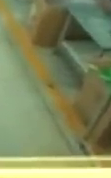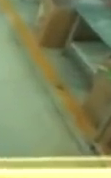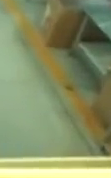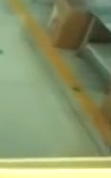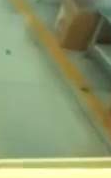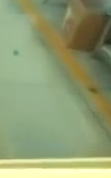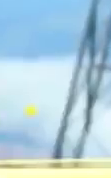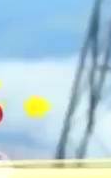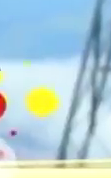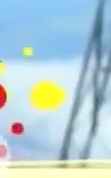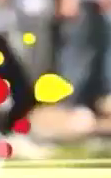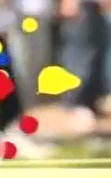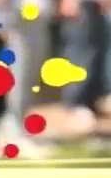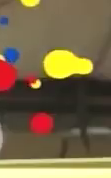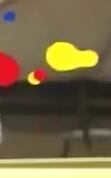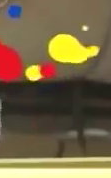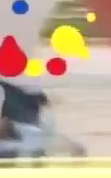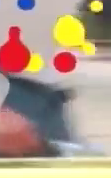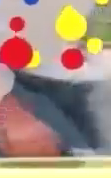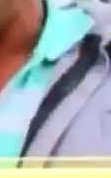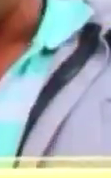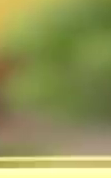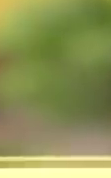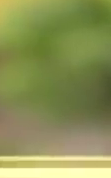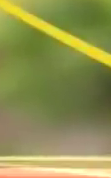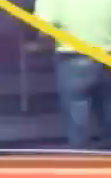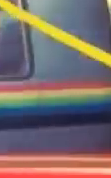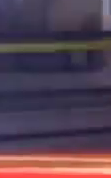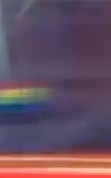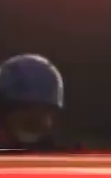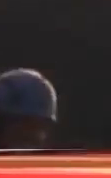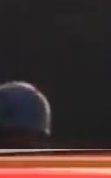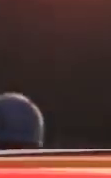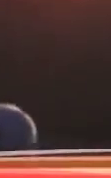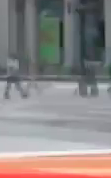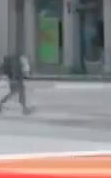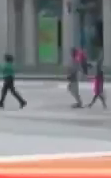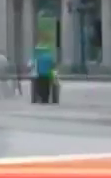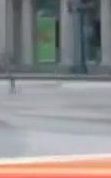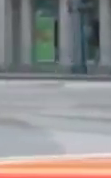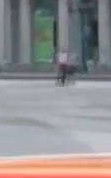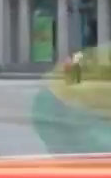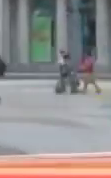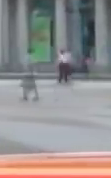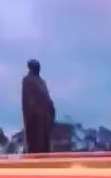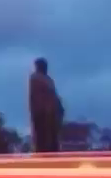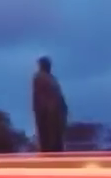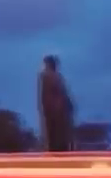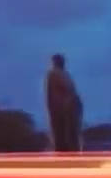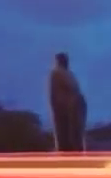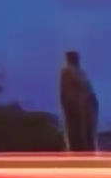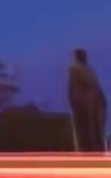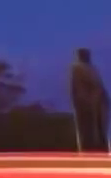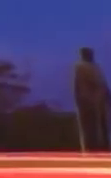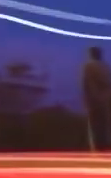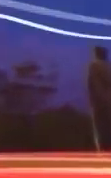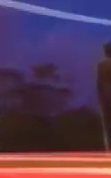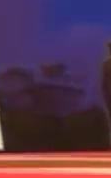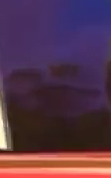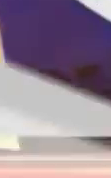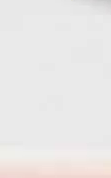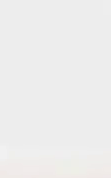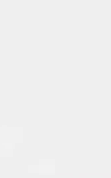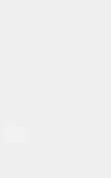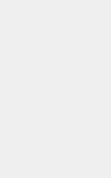bienvenidos y bienvenidos a continuación una transmisión conjunta de radio y televisión por su derecho a